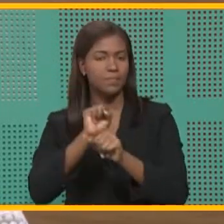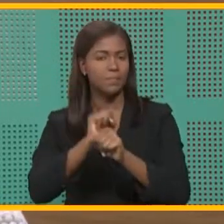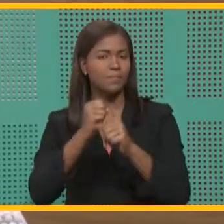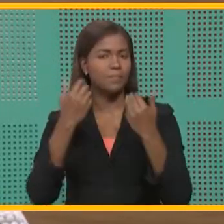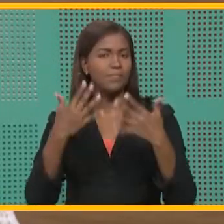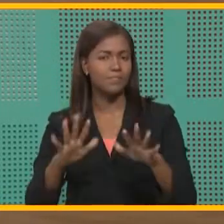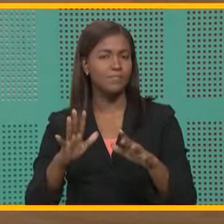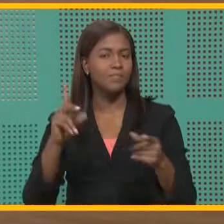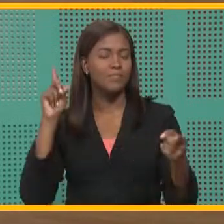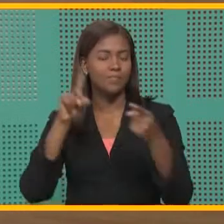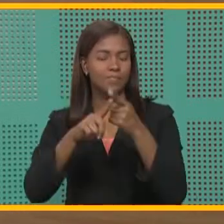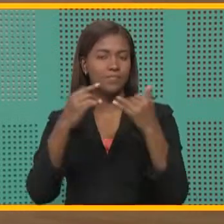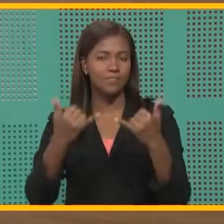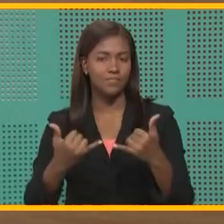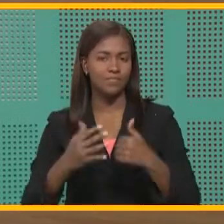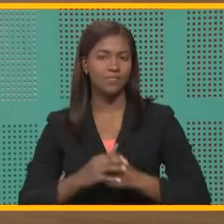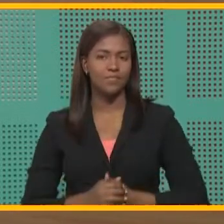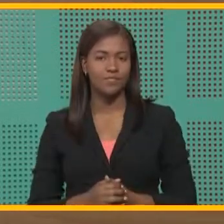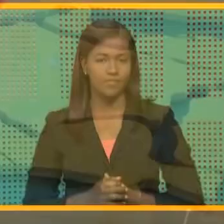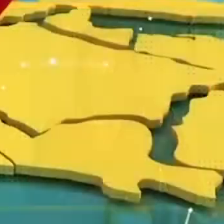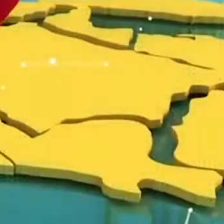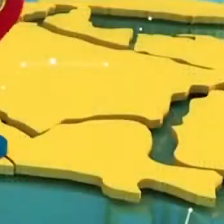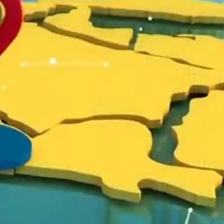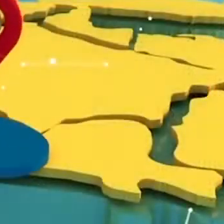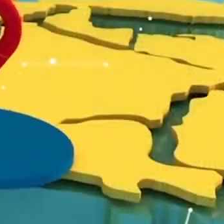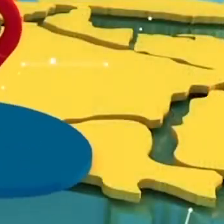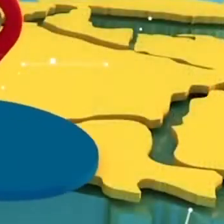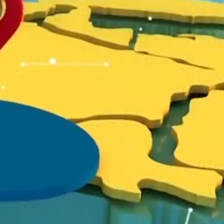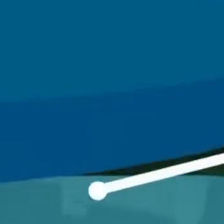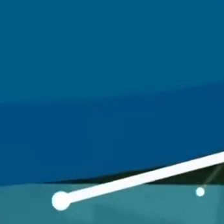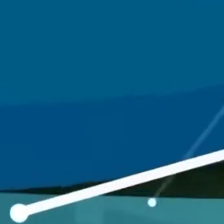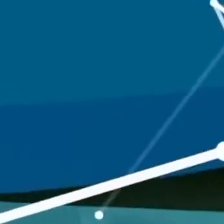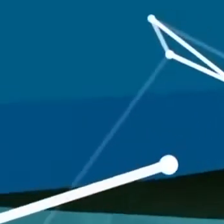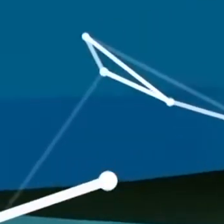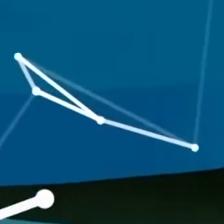informaciones trabajadas hasta este momento.